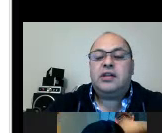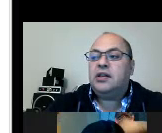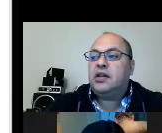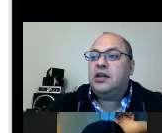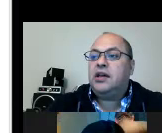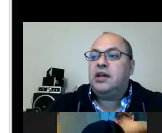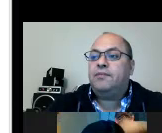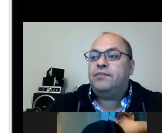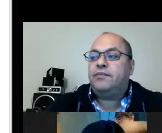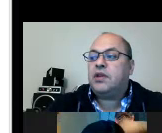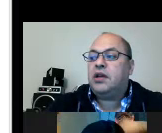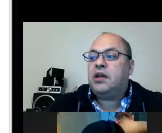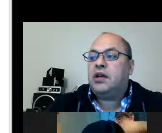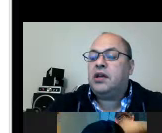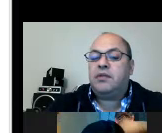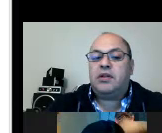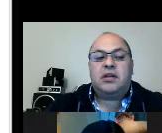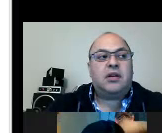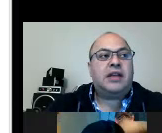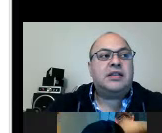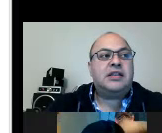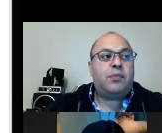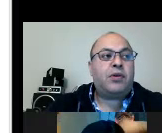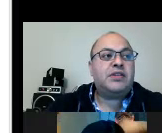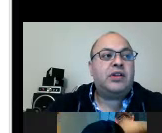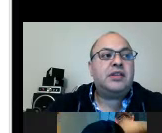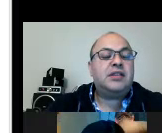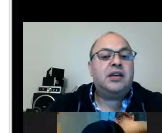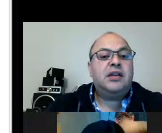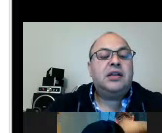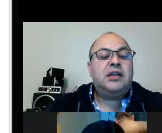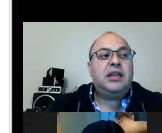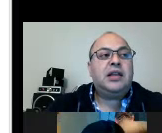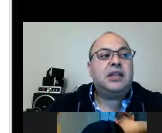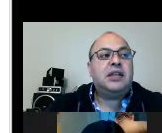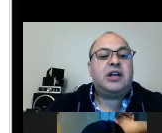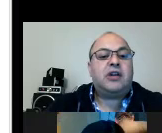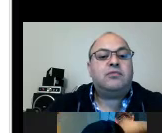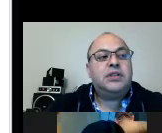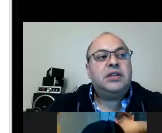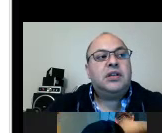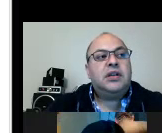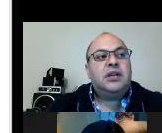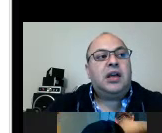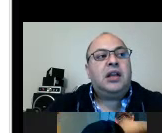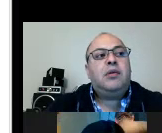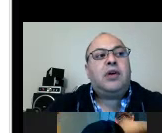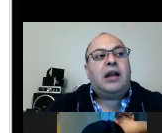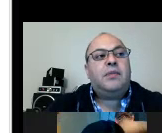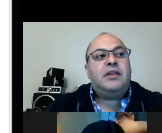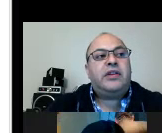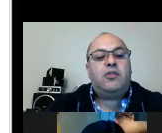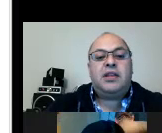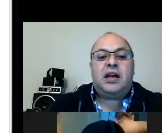Gottfried, eh, eh, que se llama Programación en C, y es de la serie Chaun.